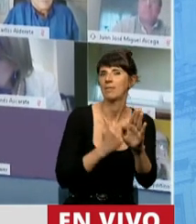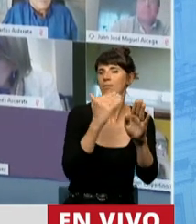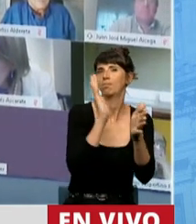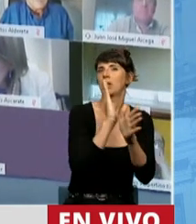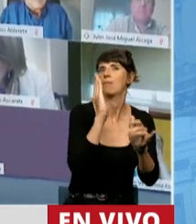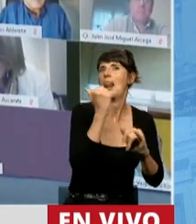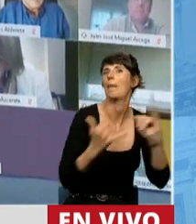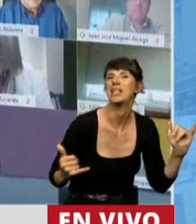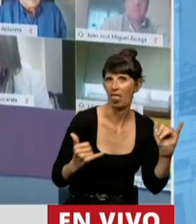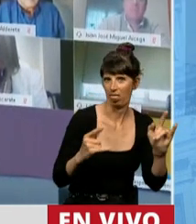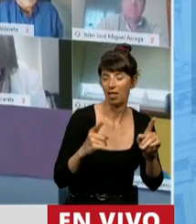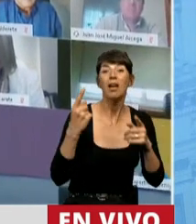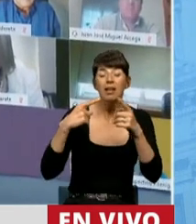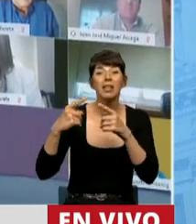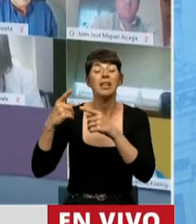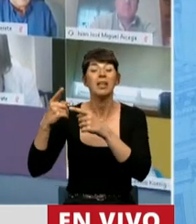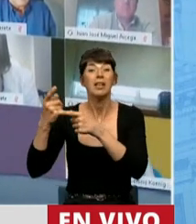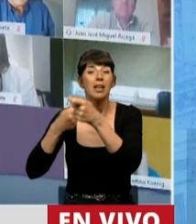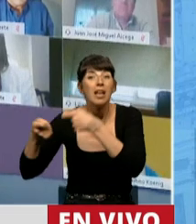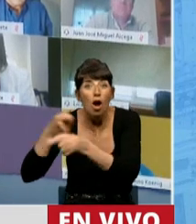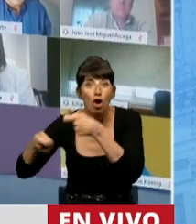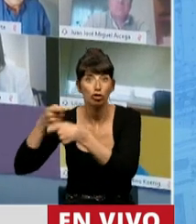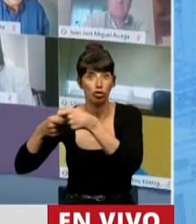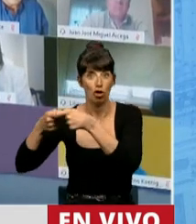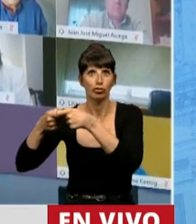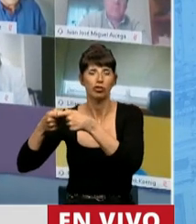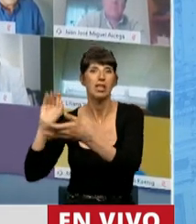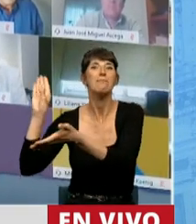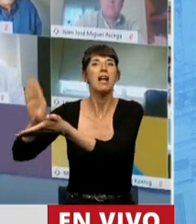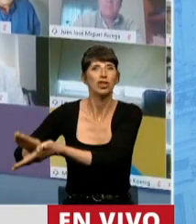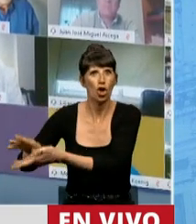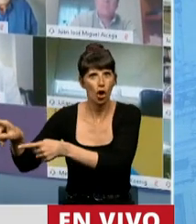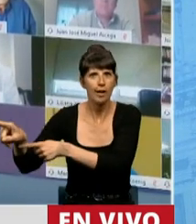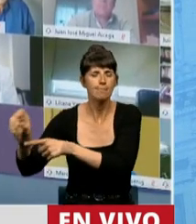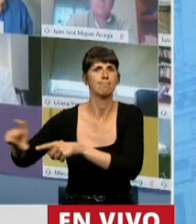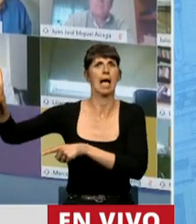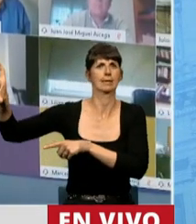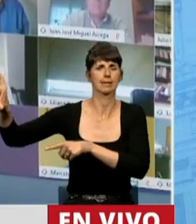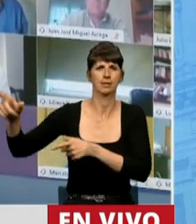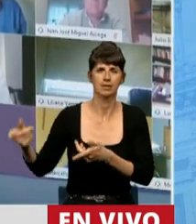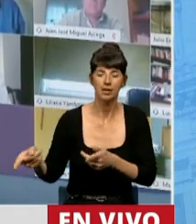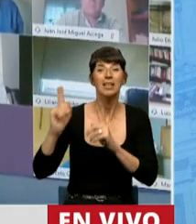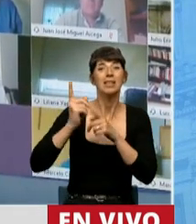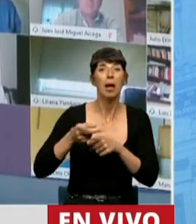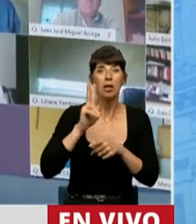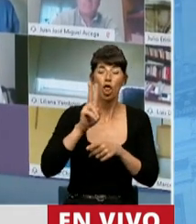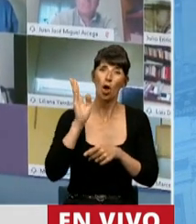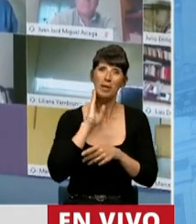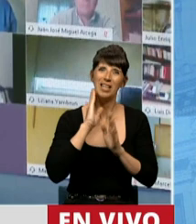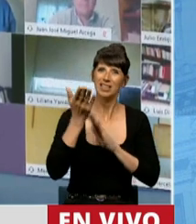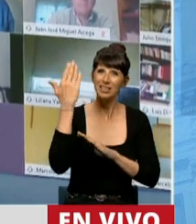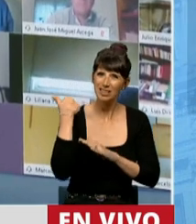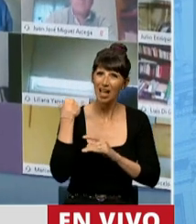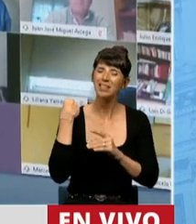crecieron las inversiones En negocios financieros además en el 2016 se suscribió un